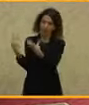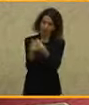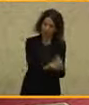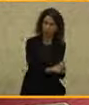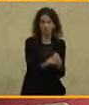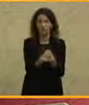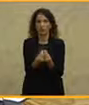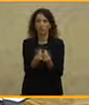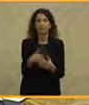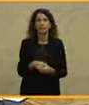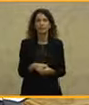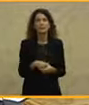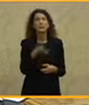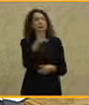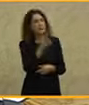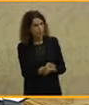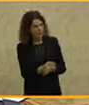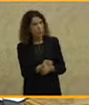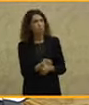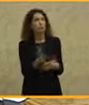Vale. Sí. Lo que pasa...